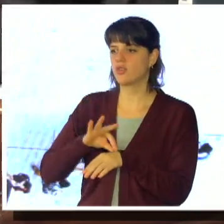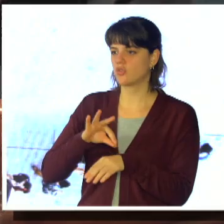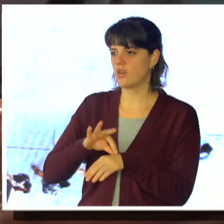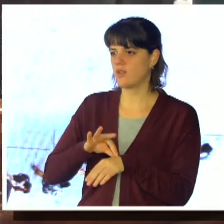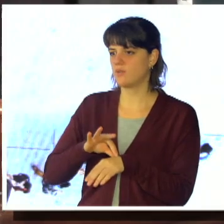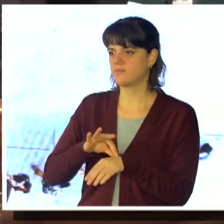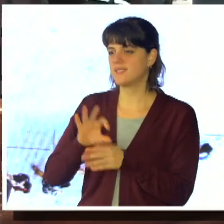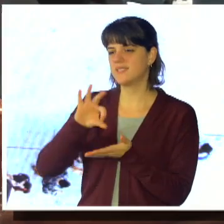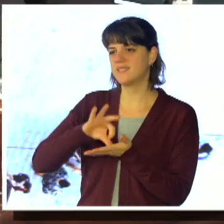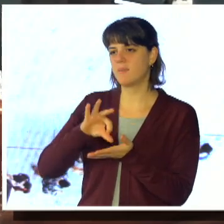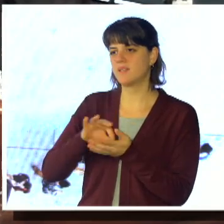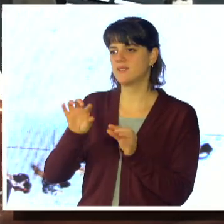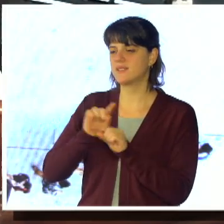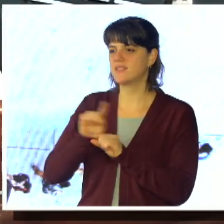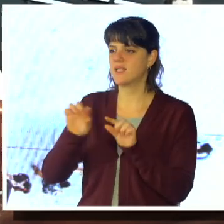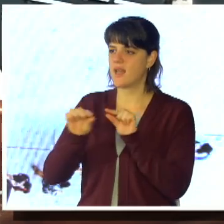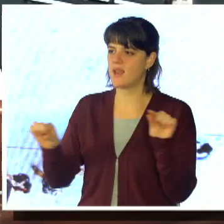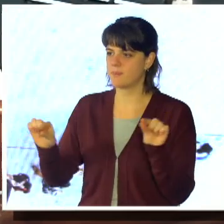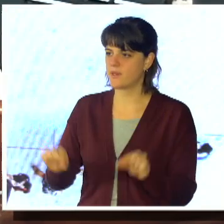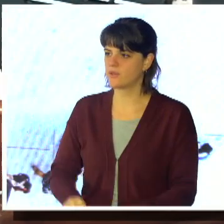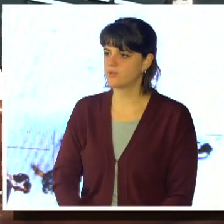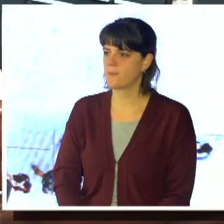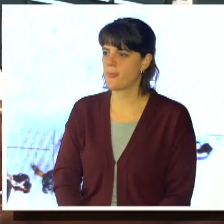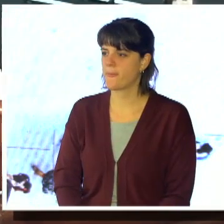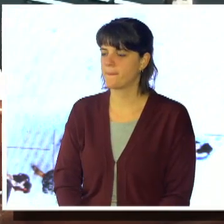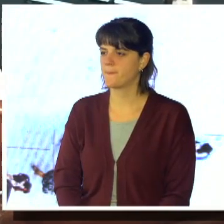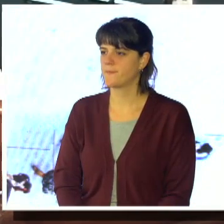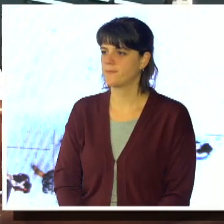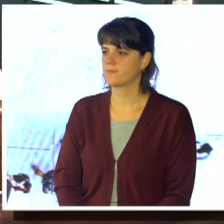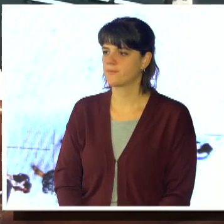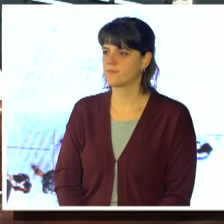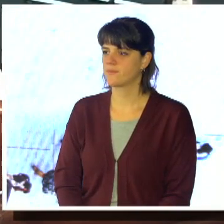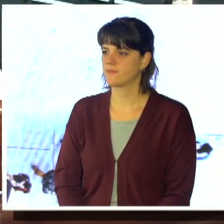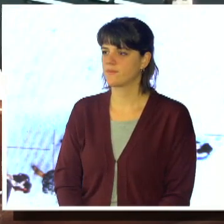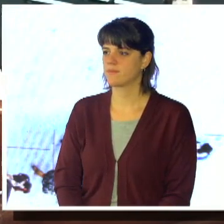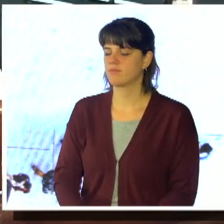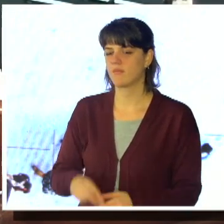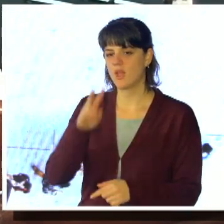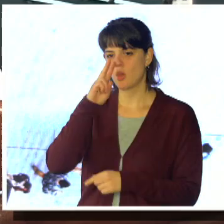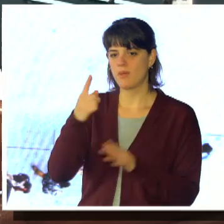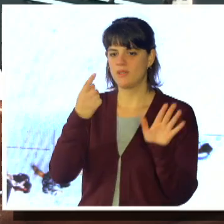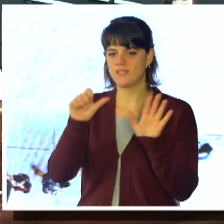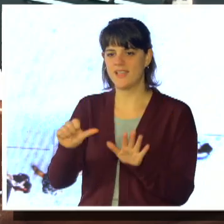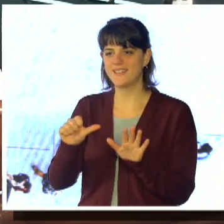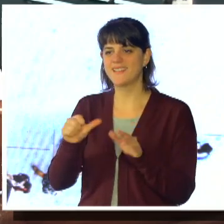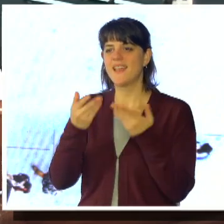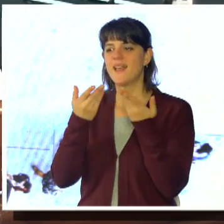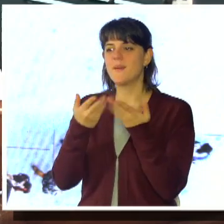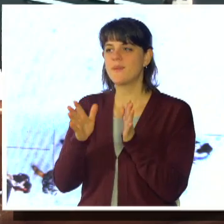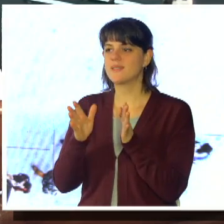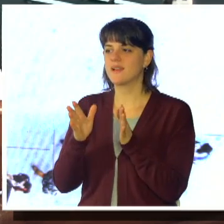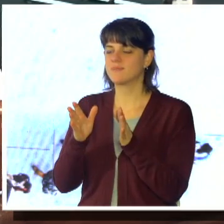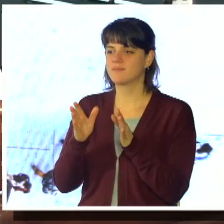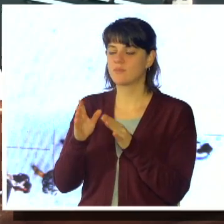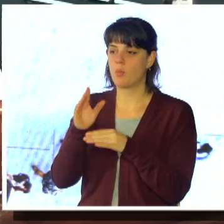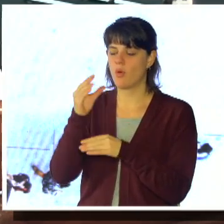inalámbricos. Cofundador de la empresa de tecnología Numeral, incubada por ANI. Desde 2016 se desempeña como especialista en Internet